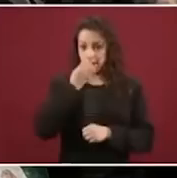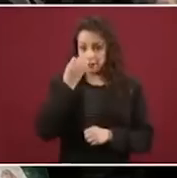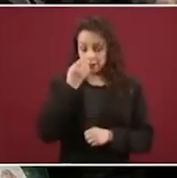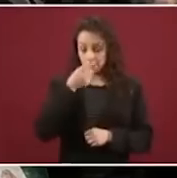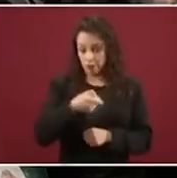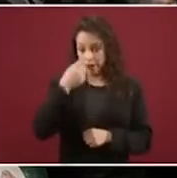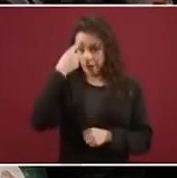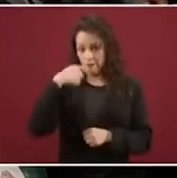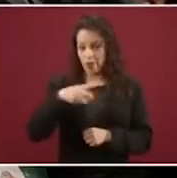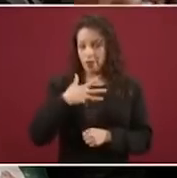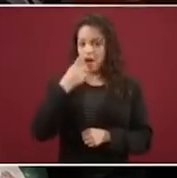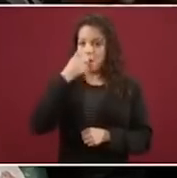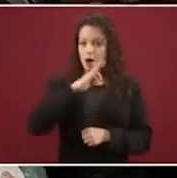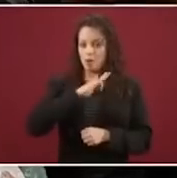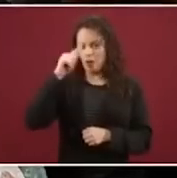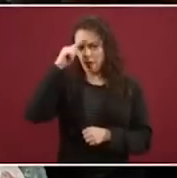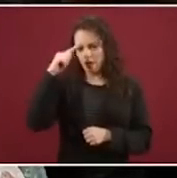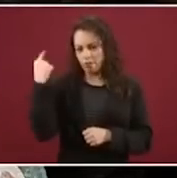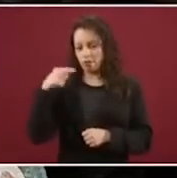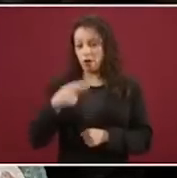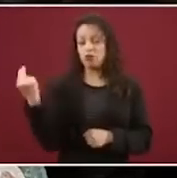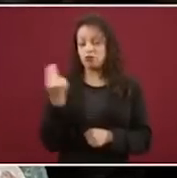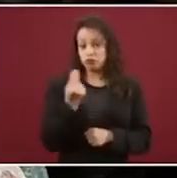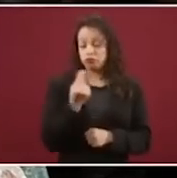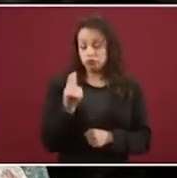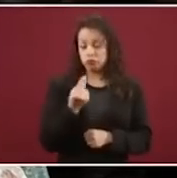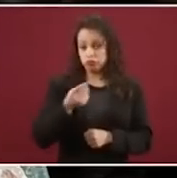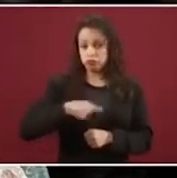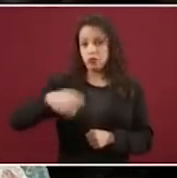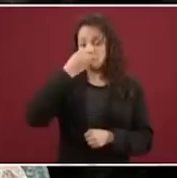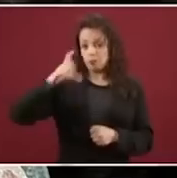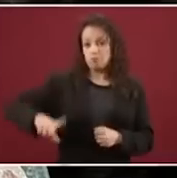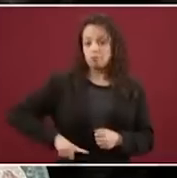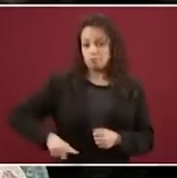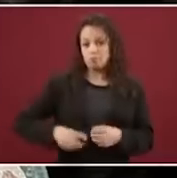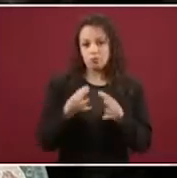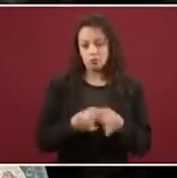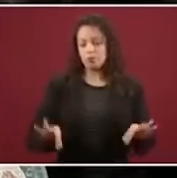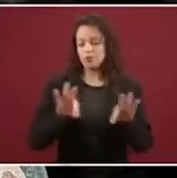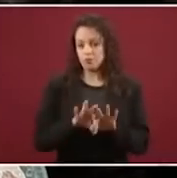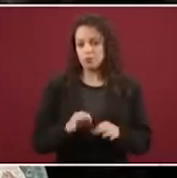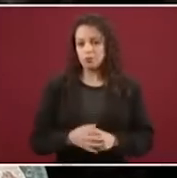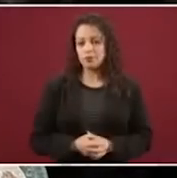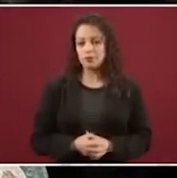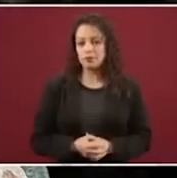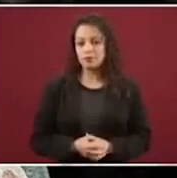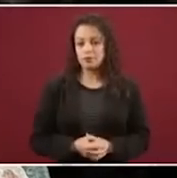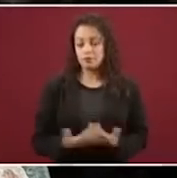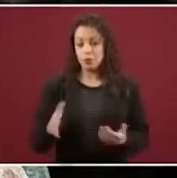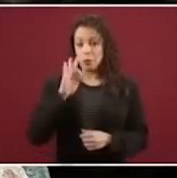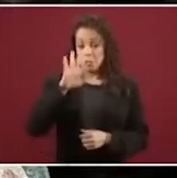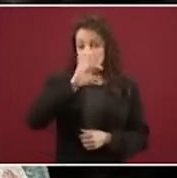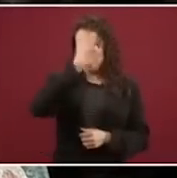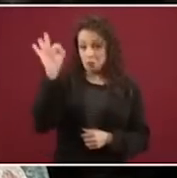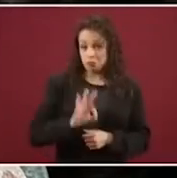esos servicios básicos y elementales que toda instalación pública pues debe tener. ¿Qué es lo que está pasando? Porque solamente el